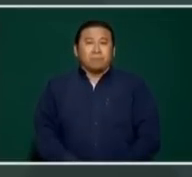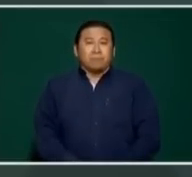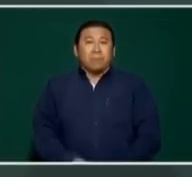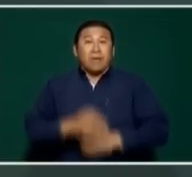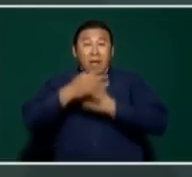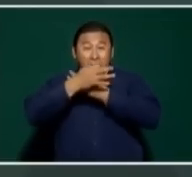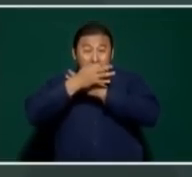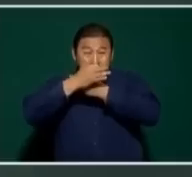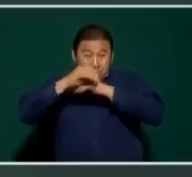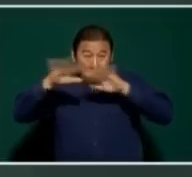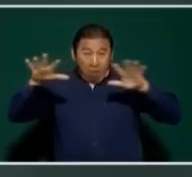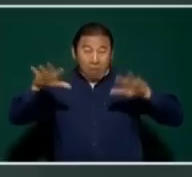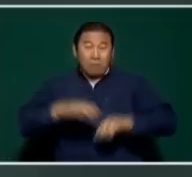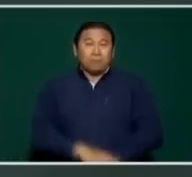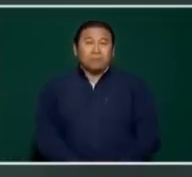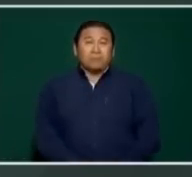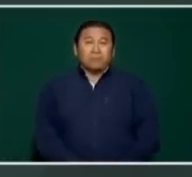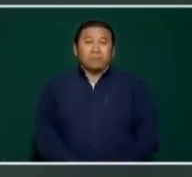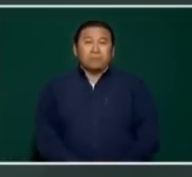informar